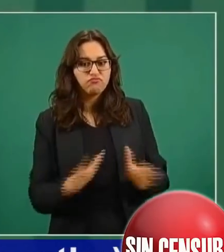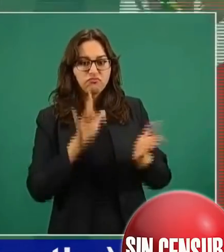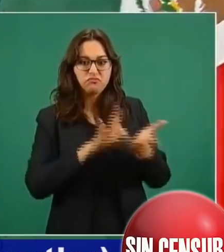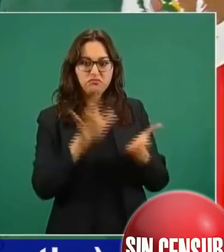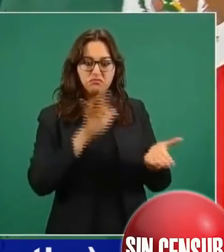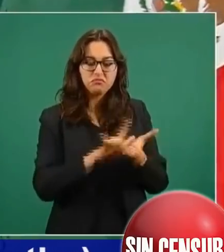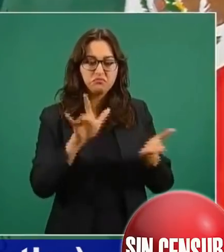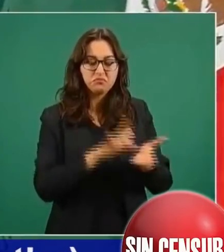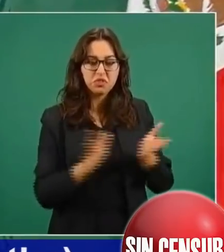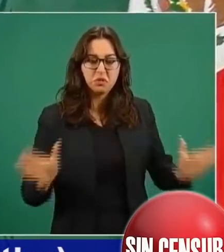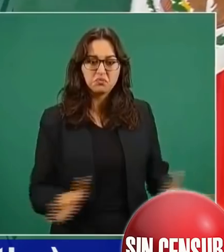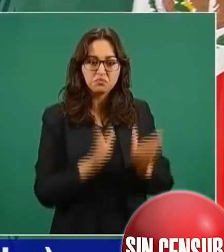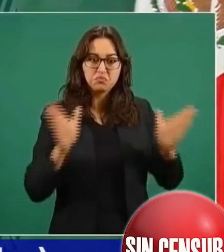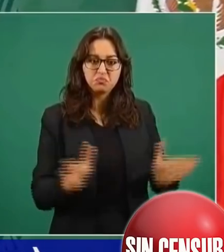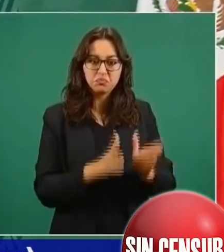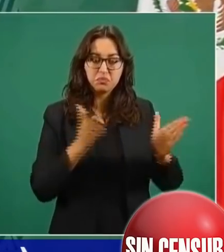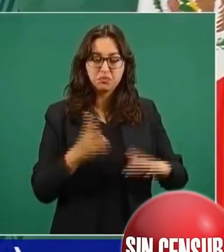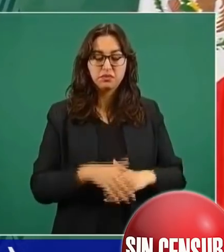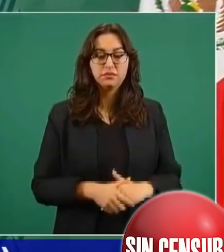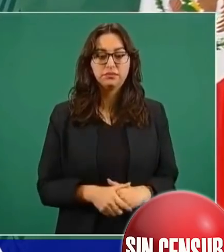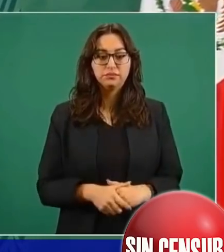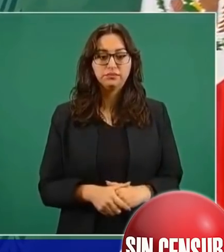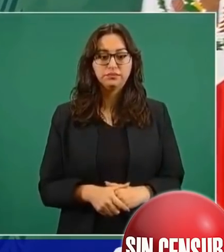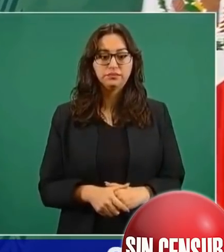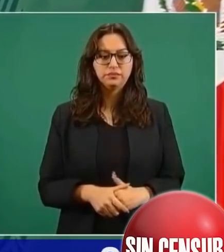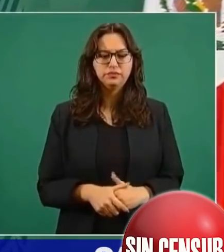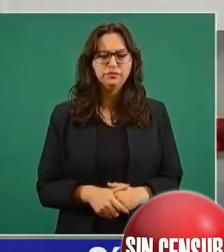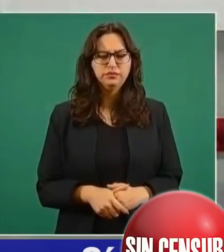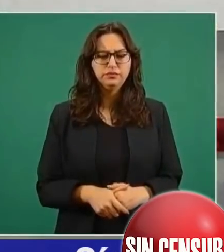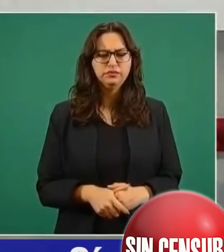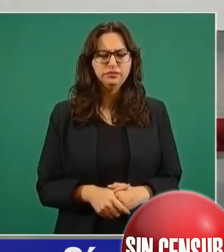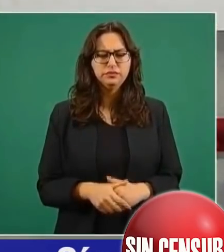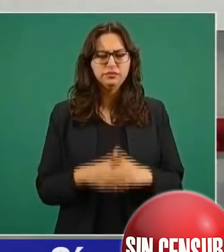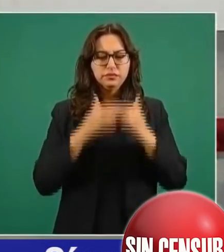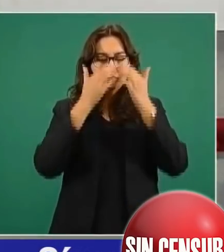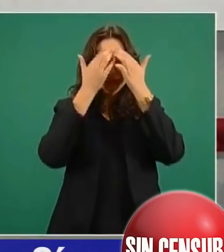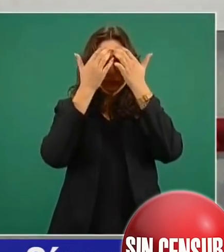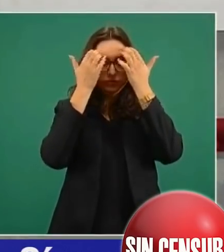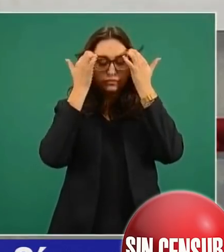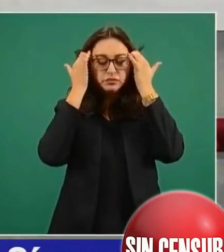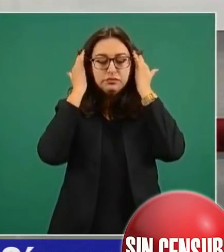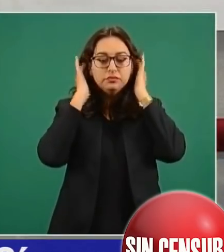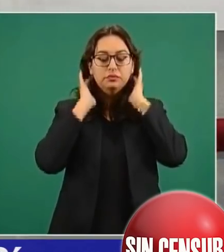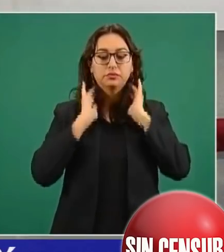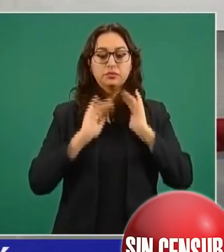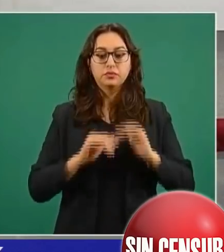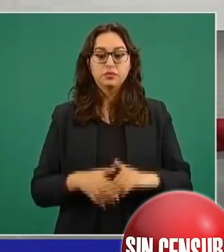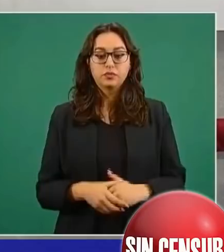Esta es